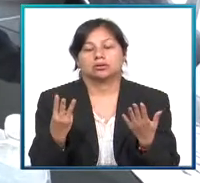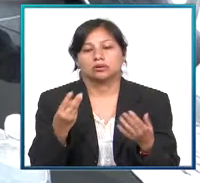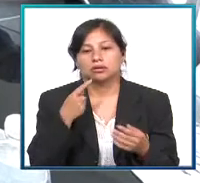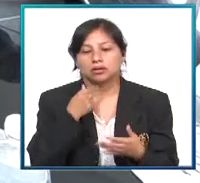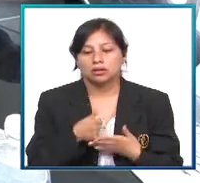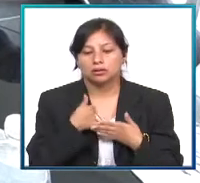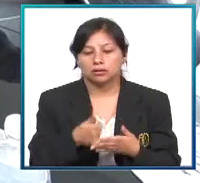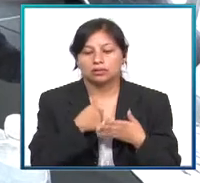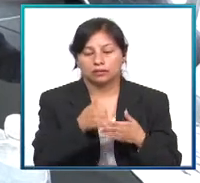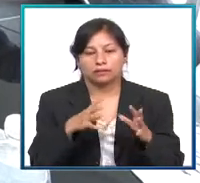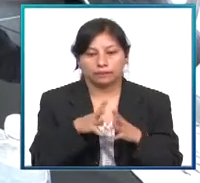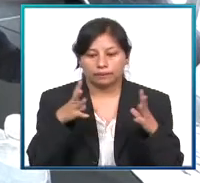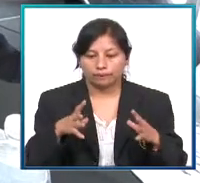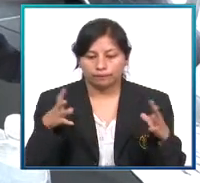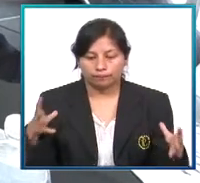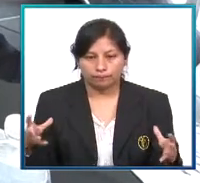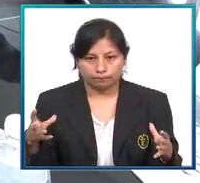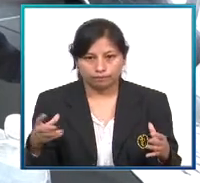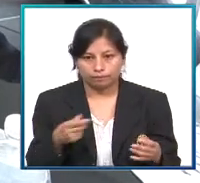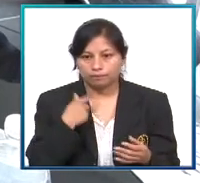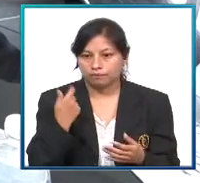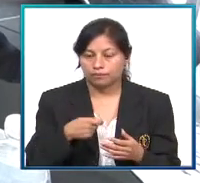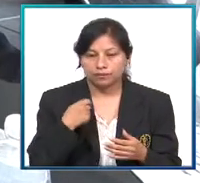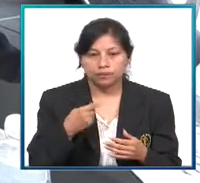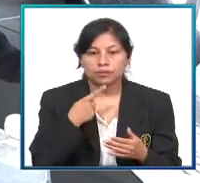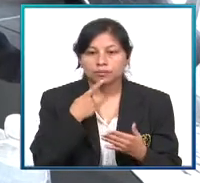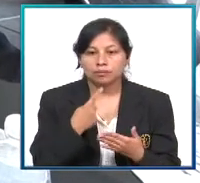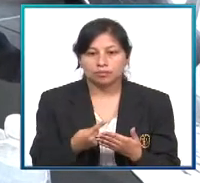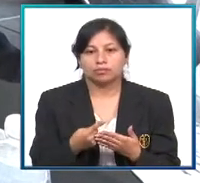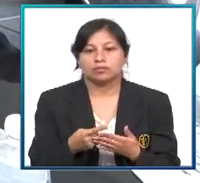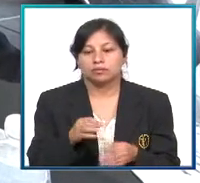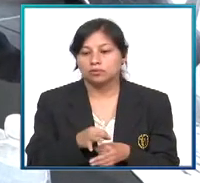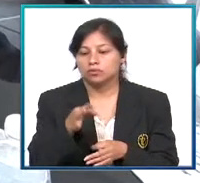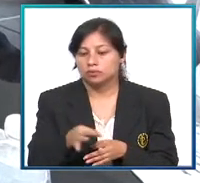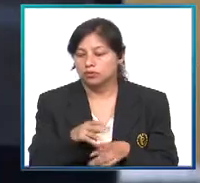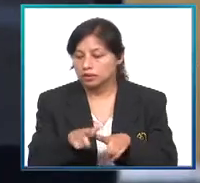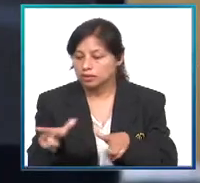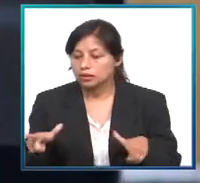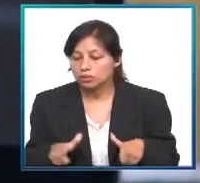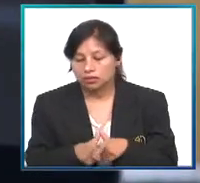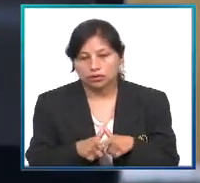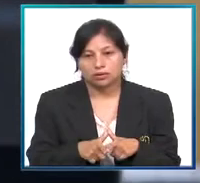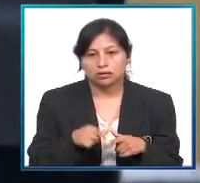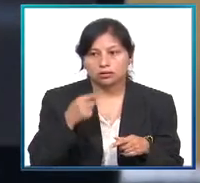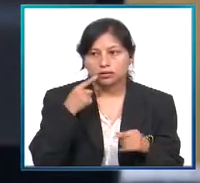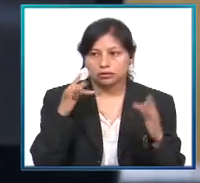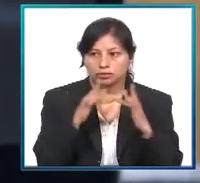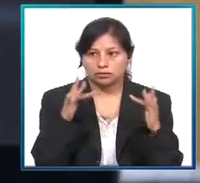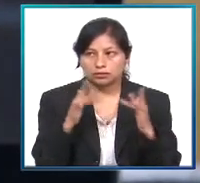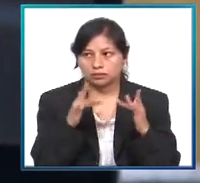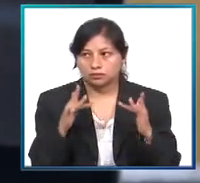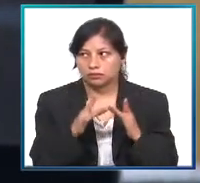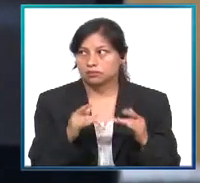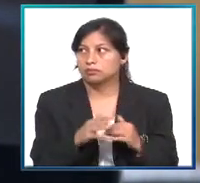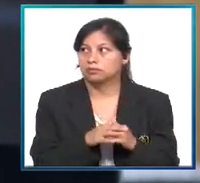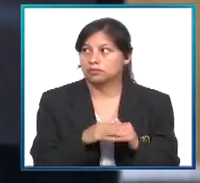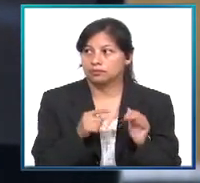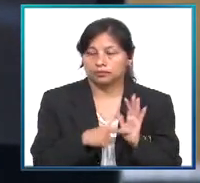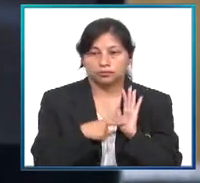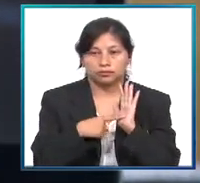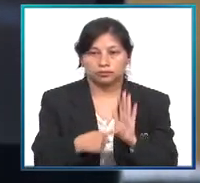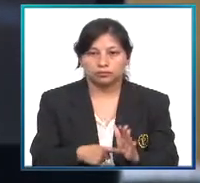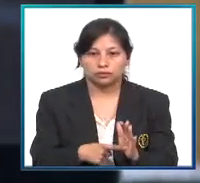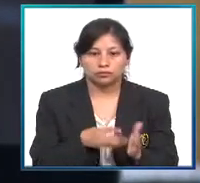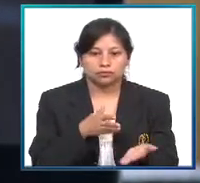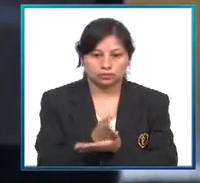que ayudarán al incremento del caudal del vital líquido en beneficio de pobladores de ese sector. Vía virtual estuvo Juli Muñoz, representante